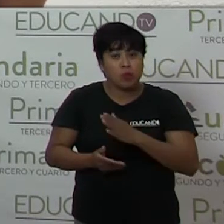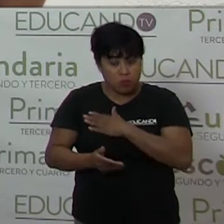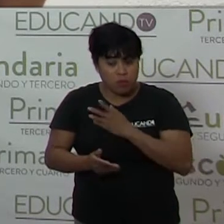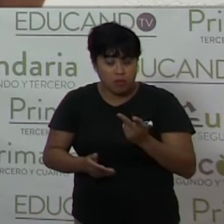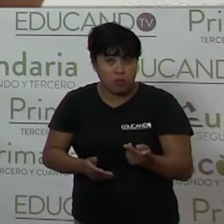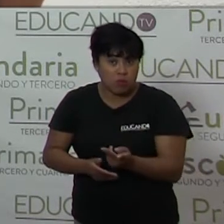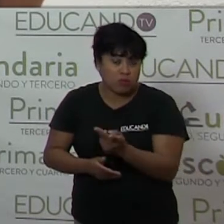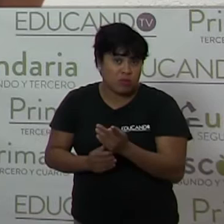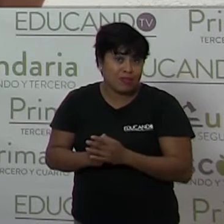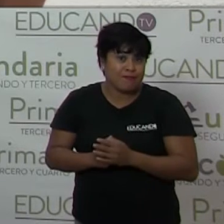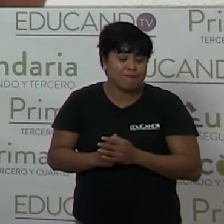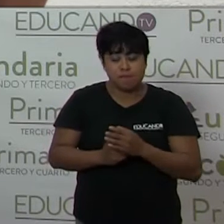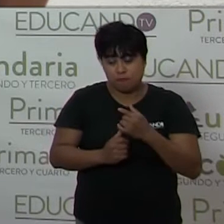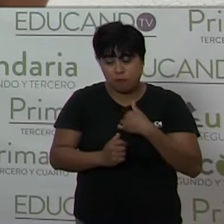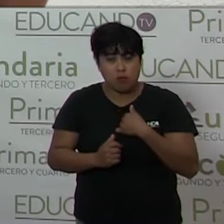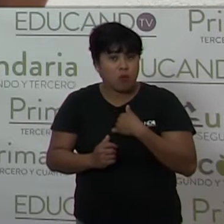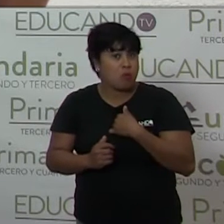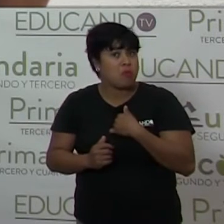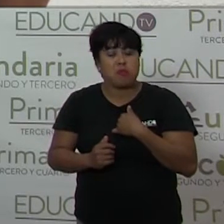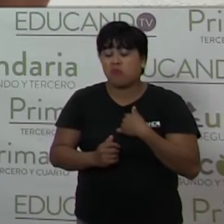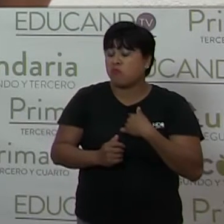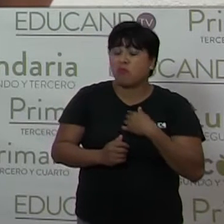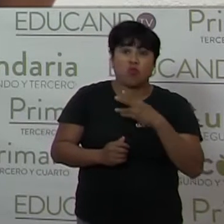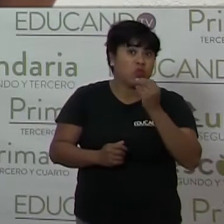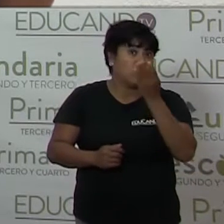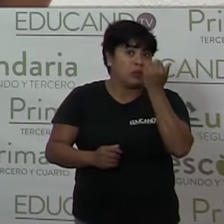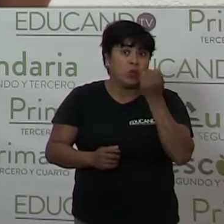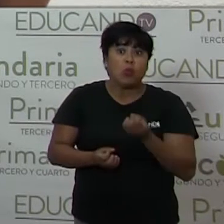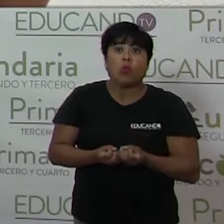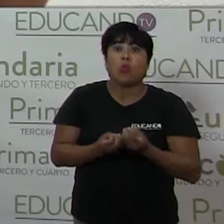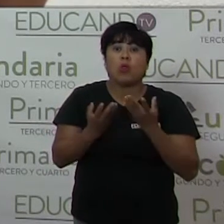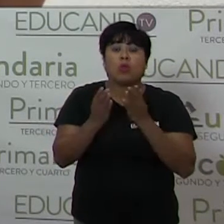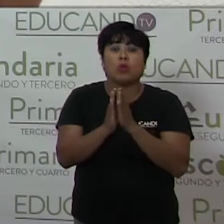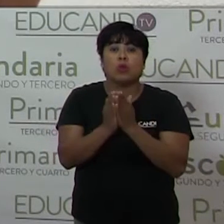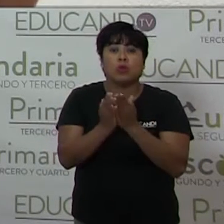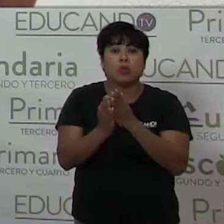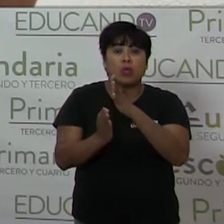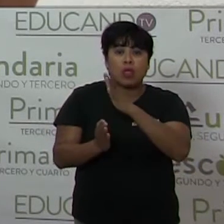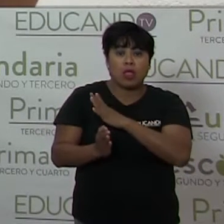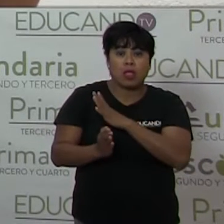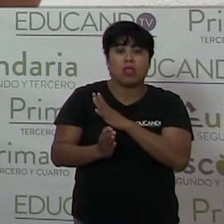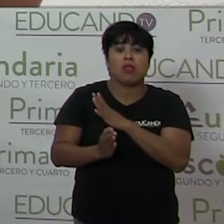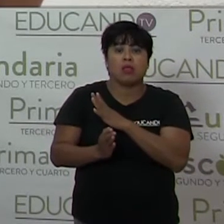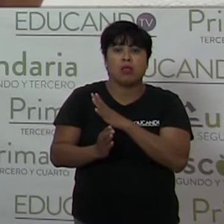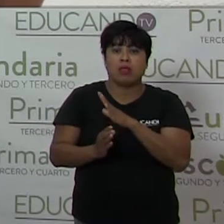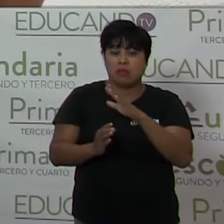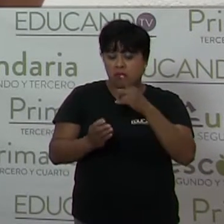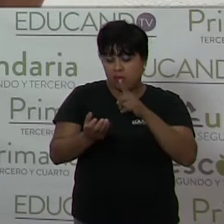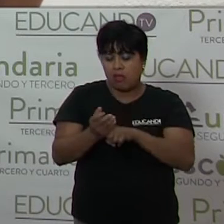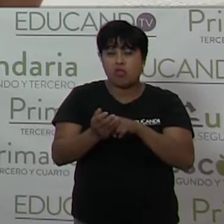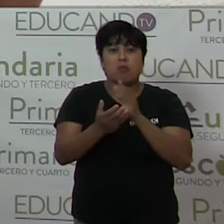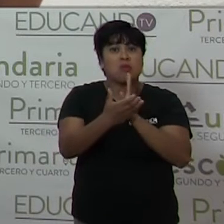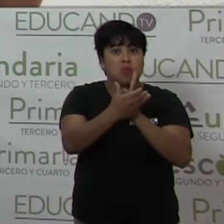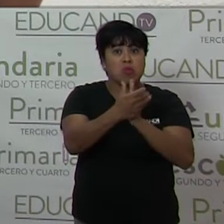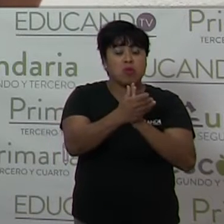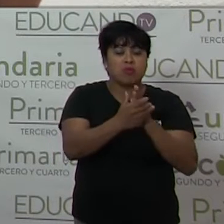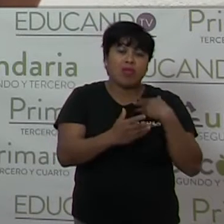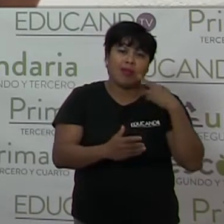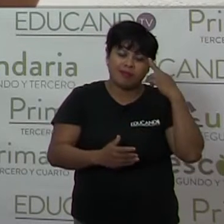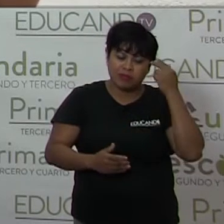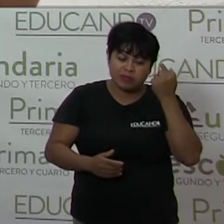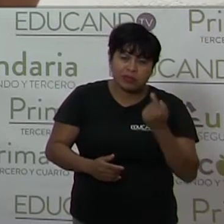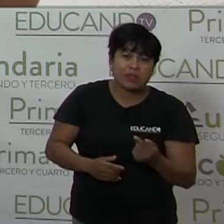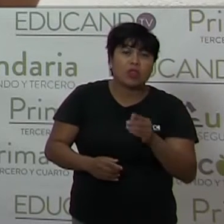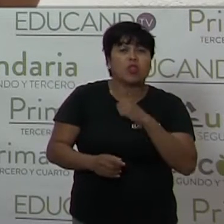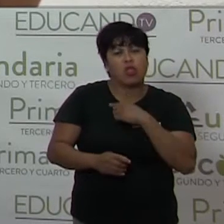muy buena pregunta yo no tengo ni idea cuántos libros hay en mi biblioteca que es pequeñita